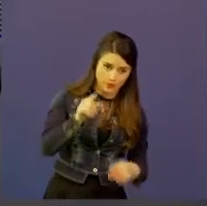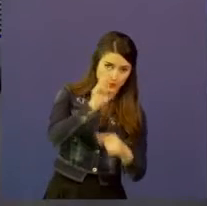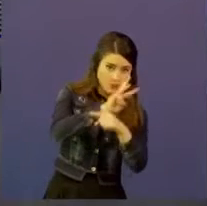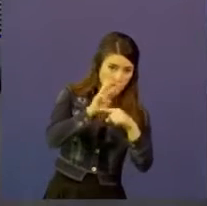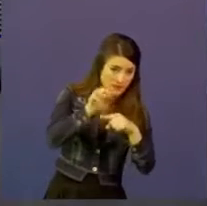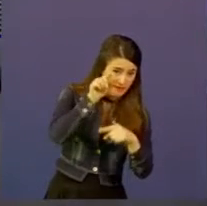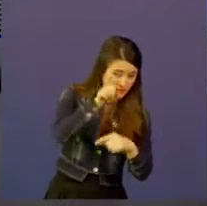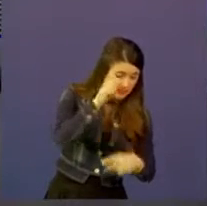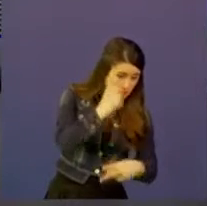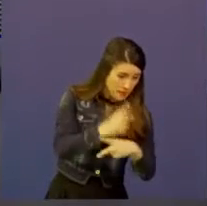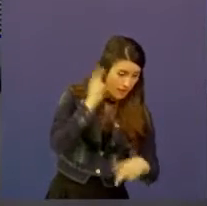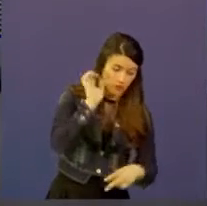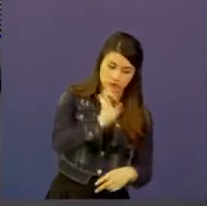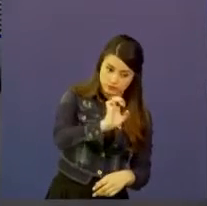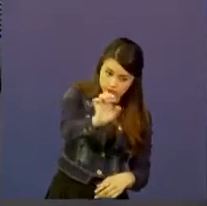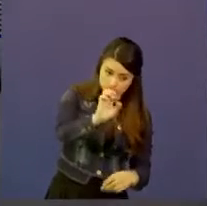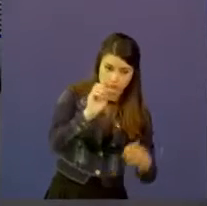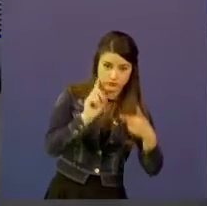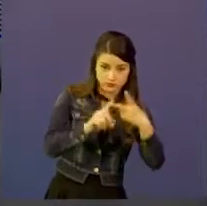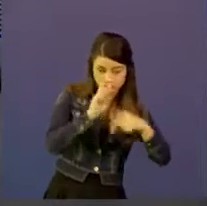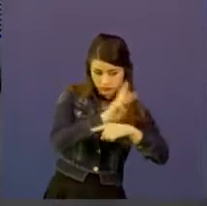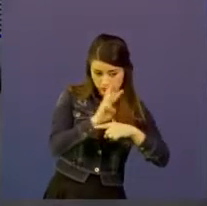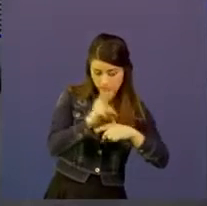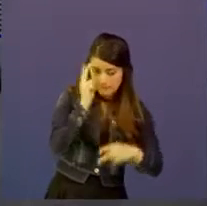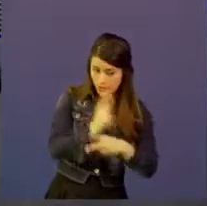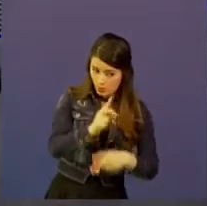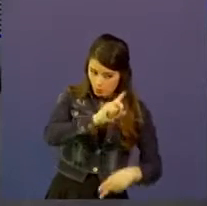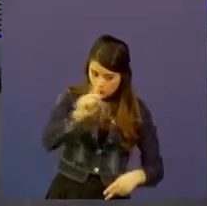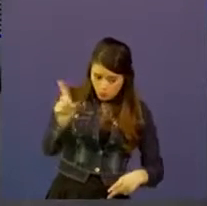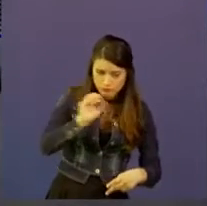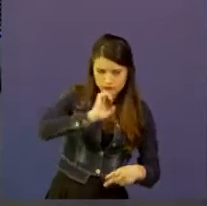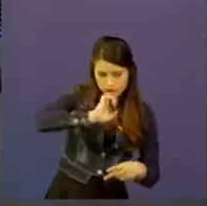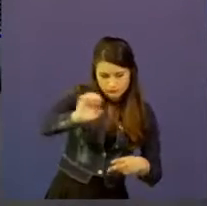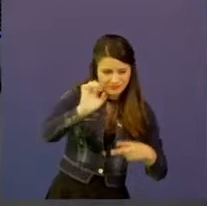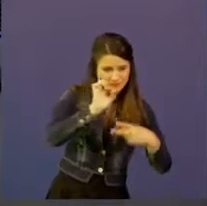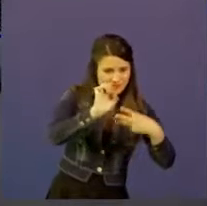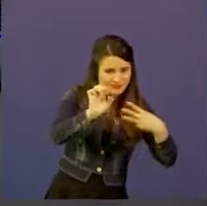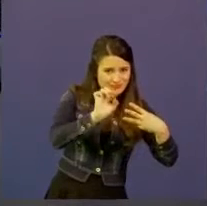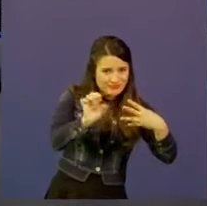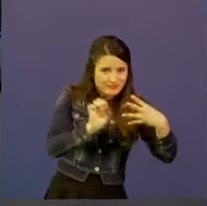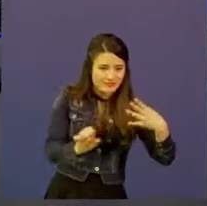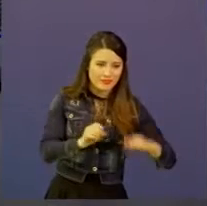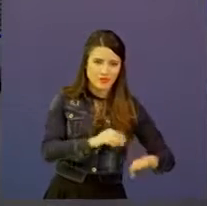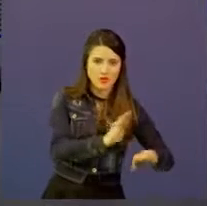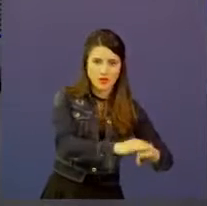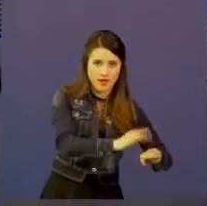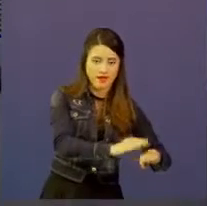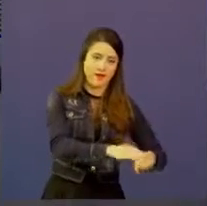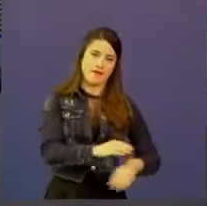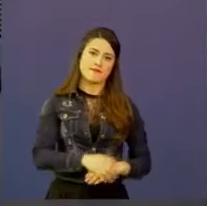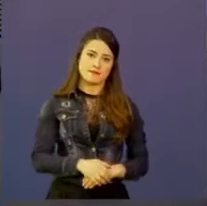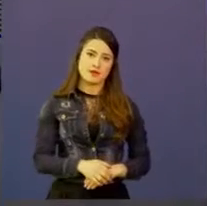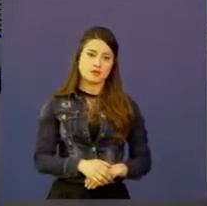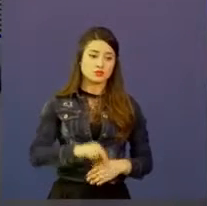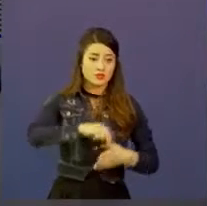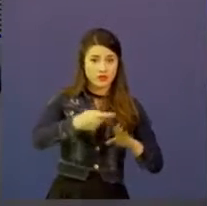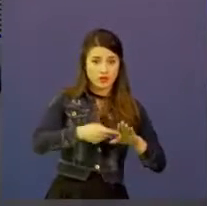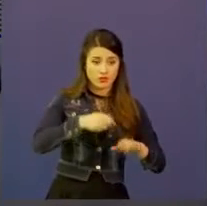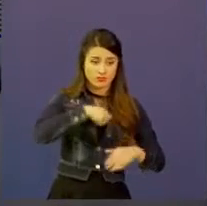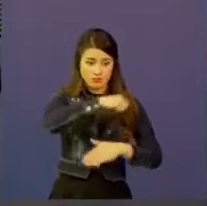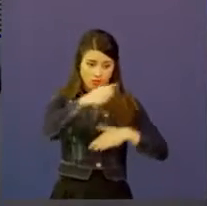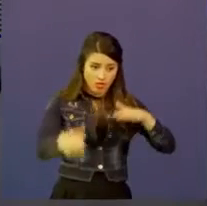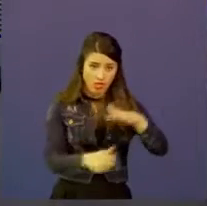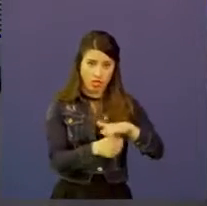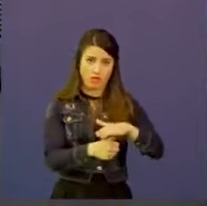con respecto a la tecnología. Entonces, por eso la importancia de este tipo de proyectos en los cuales uno